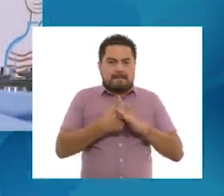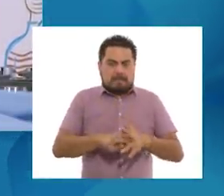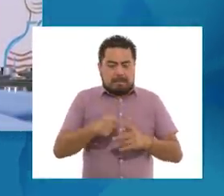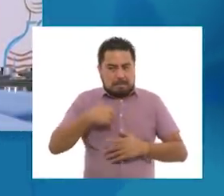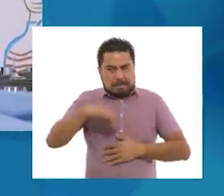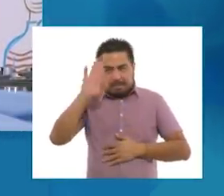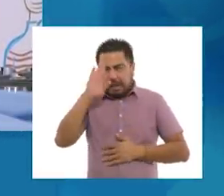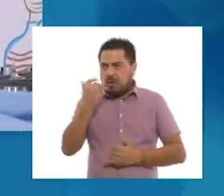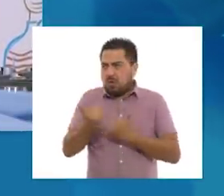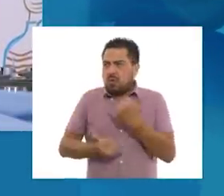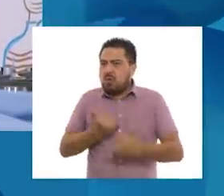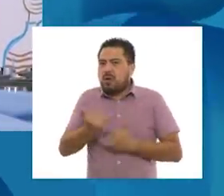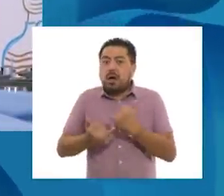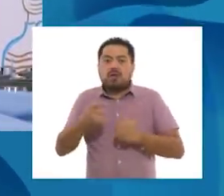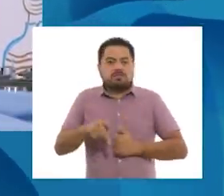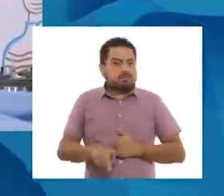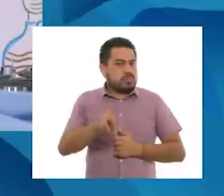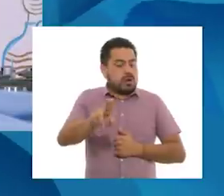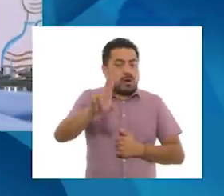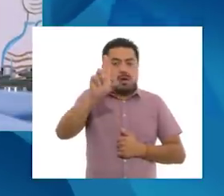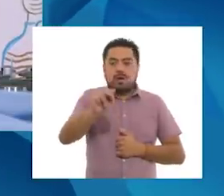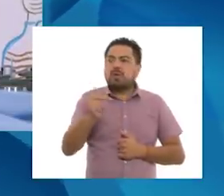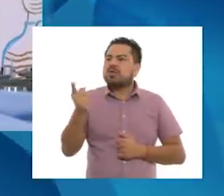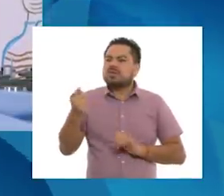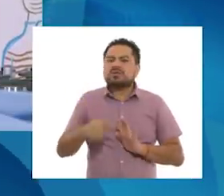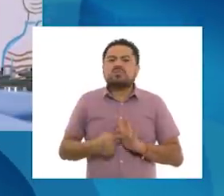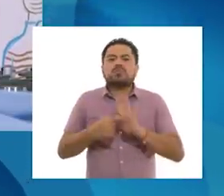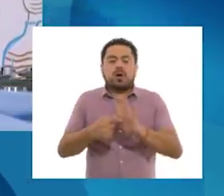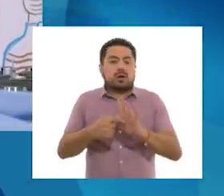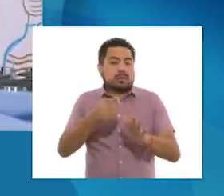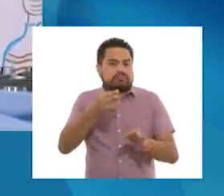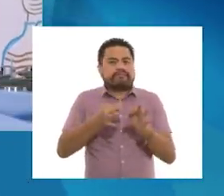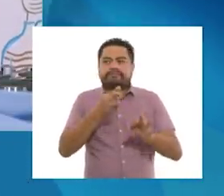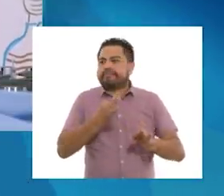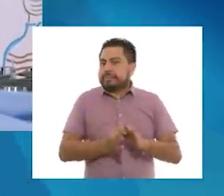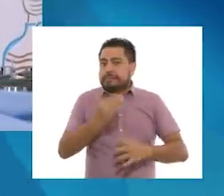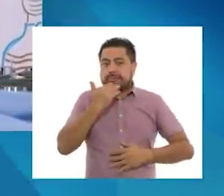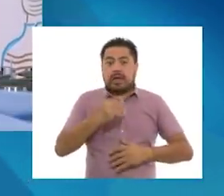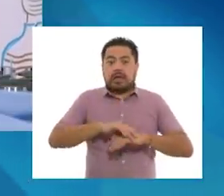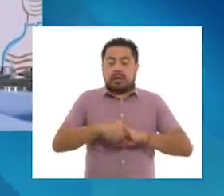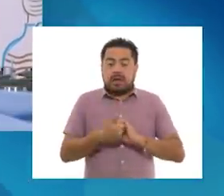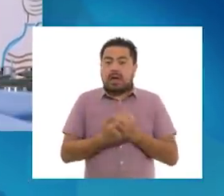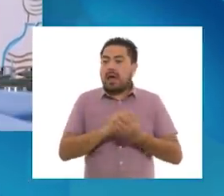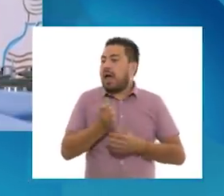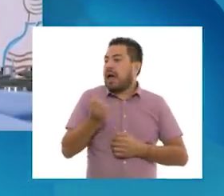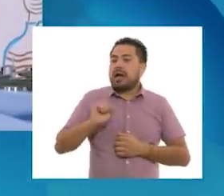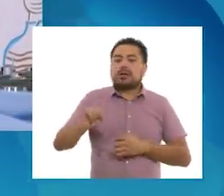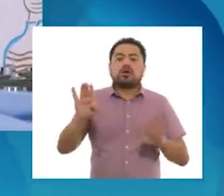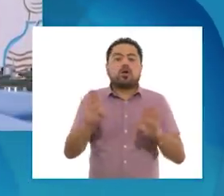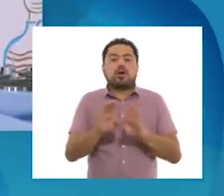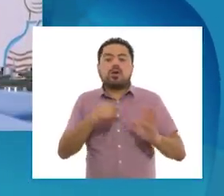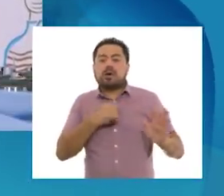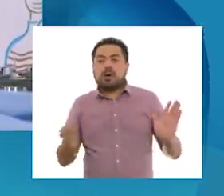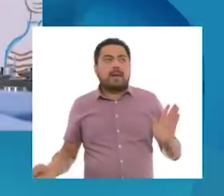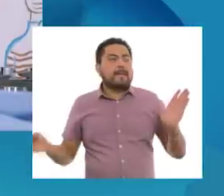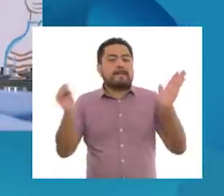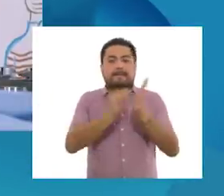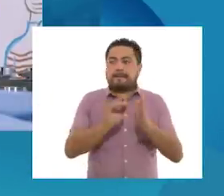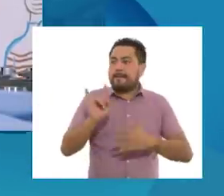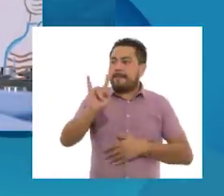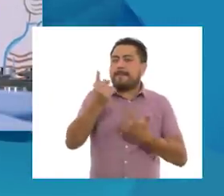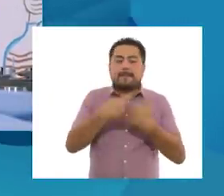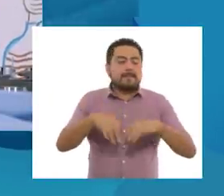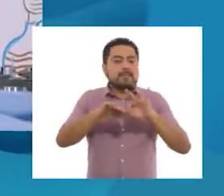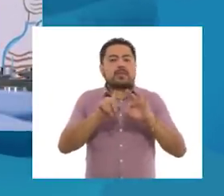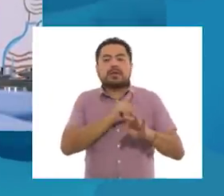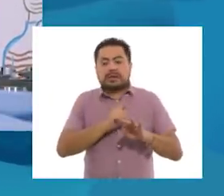pensé que estaba jugando, pero no. Estaba mostrando el correcto lavado de manos. Así como yo lo puse en el cartel de la importancia